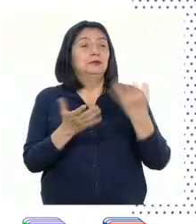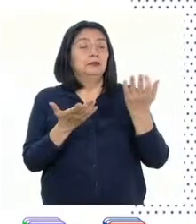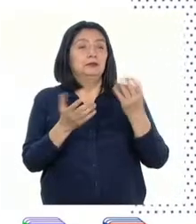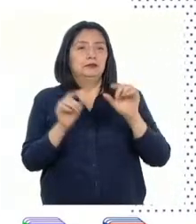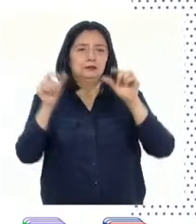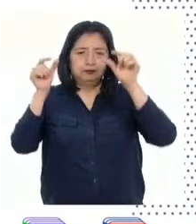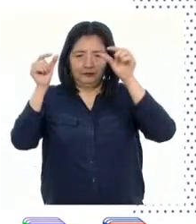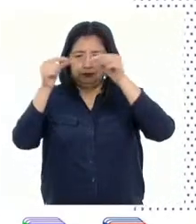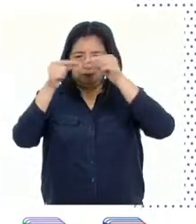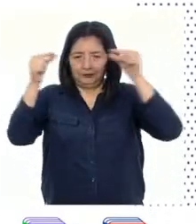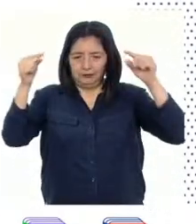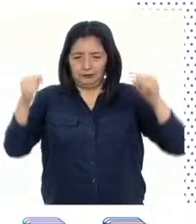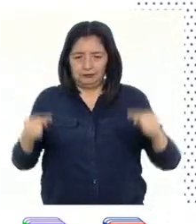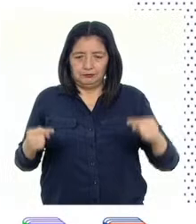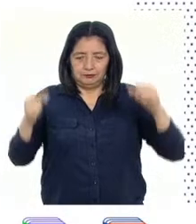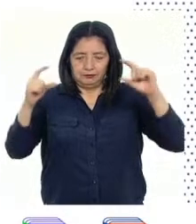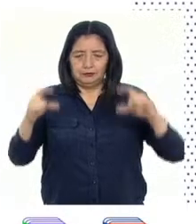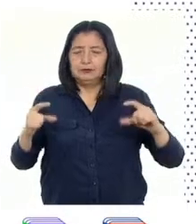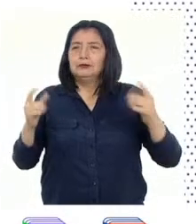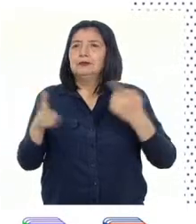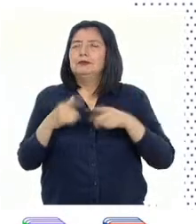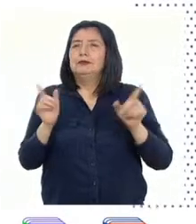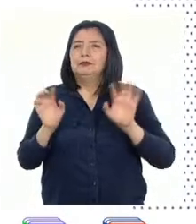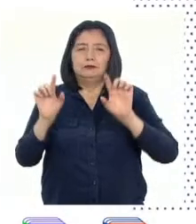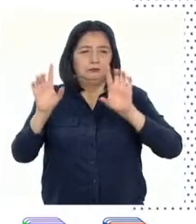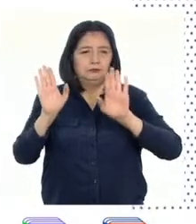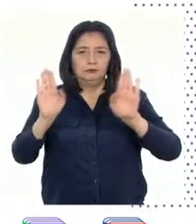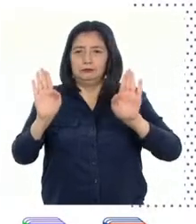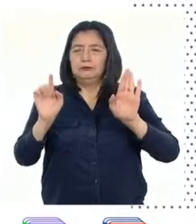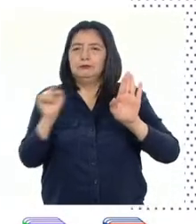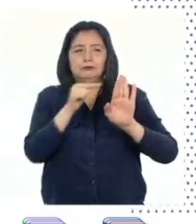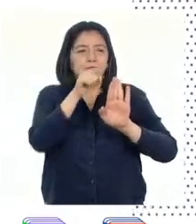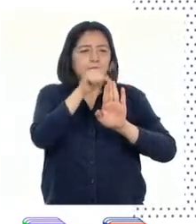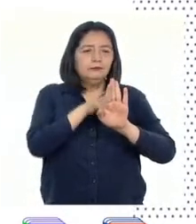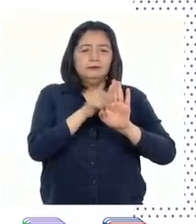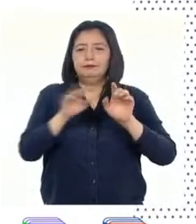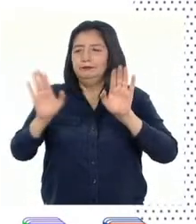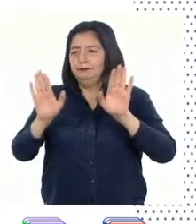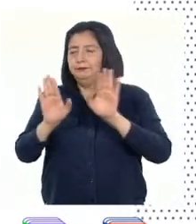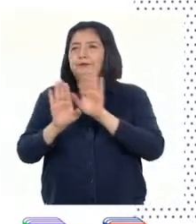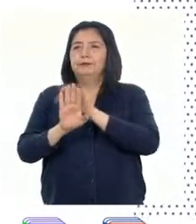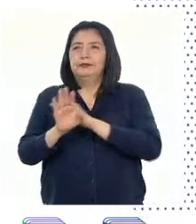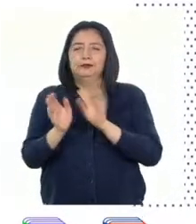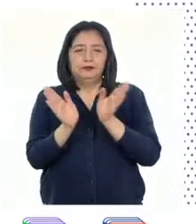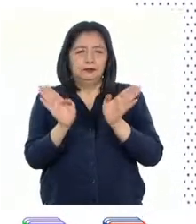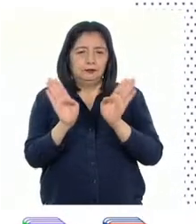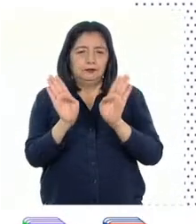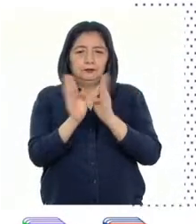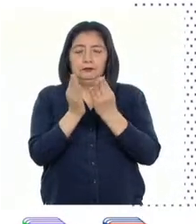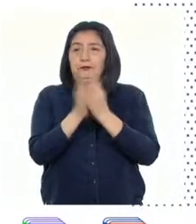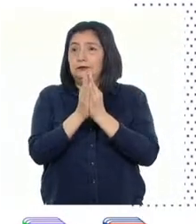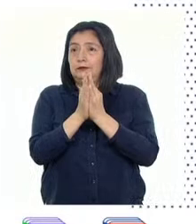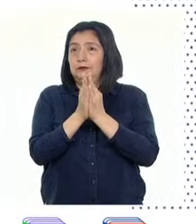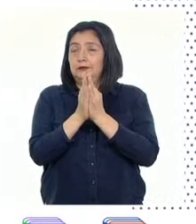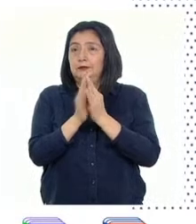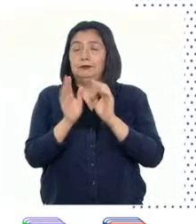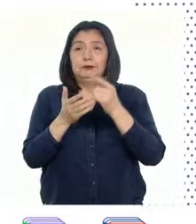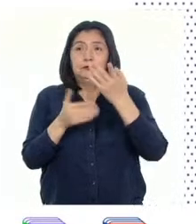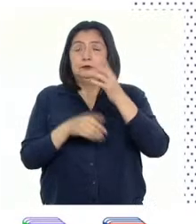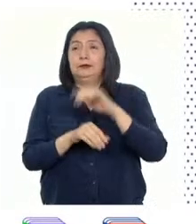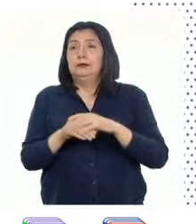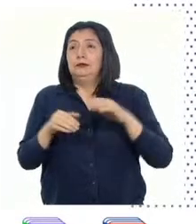del borde sin doblez se reflejan en ambos extremos. Ahora, basta con doblar un poco el papel en la parte